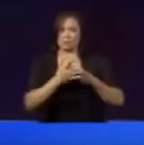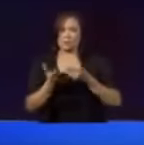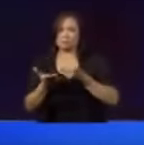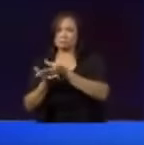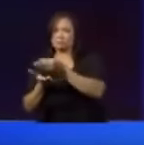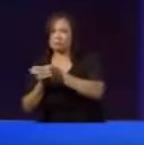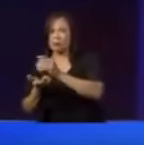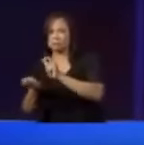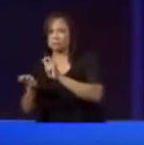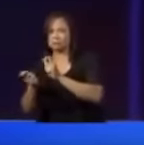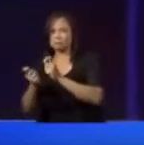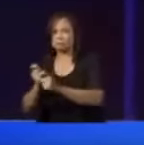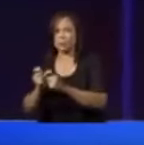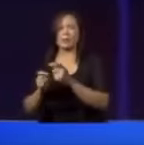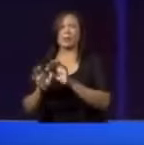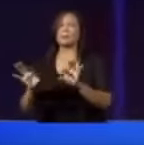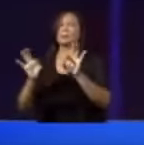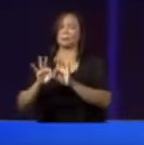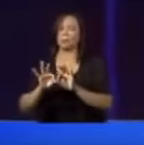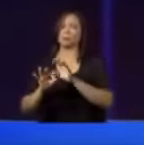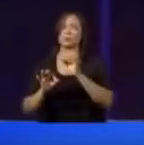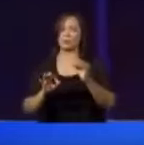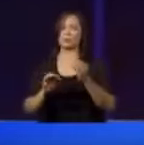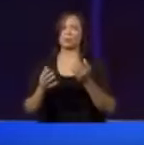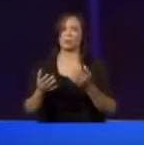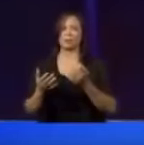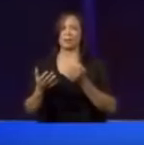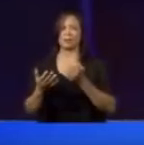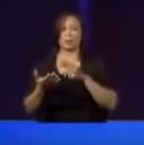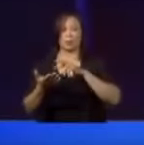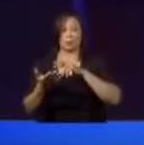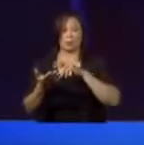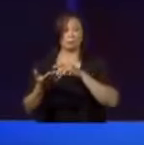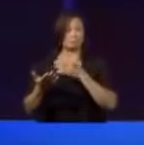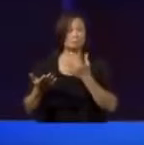del gasto público. Nosotros hemos mejorado significativamente